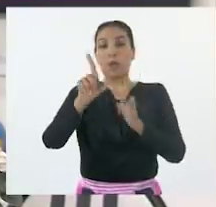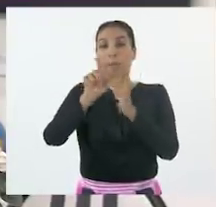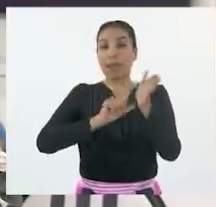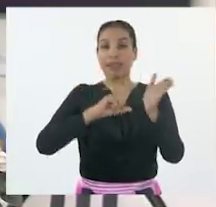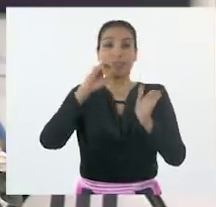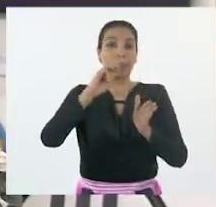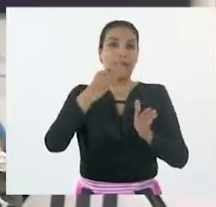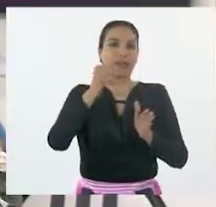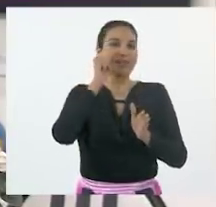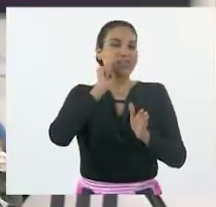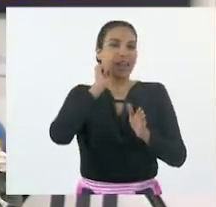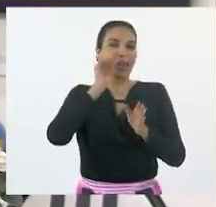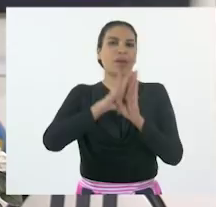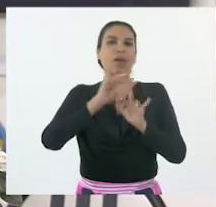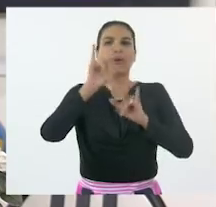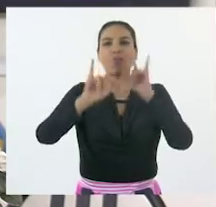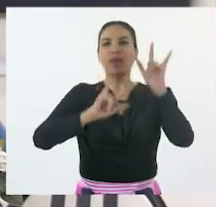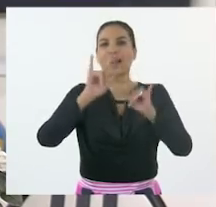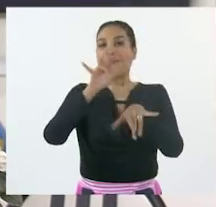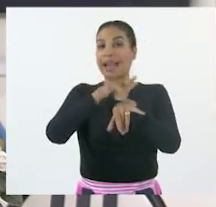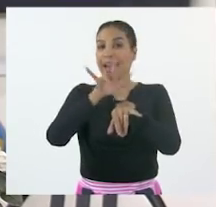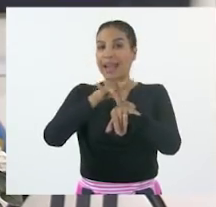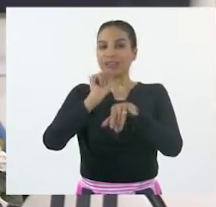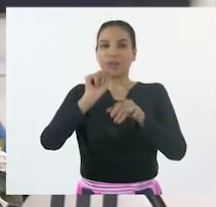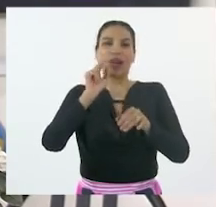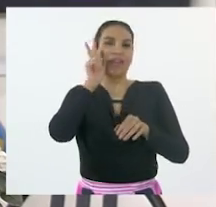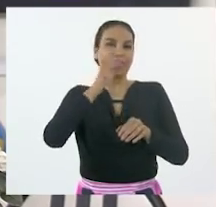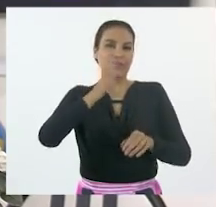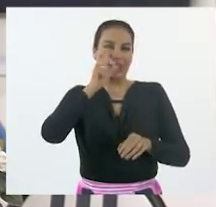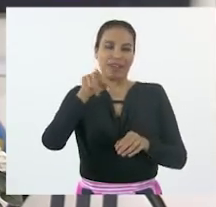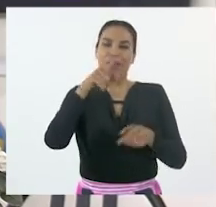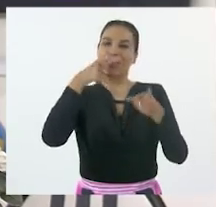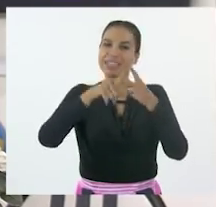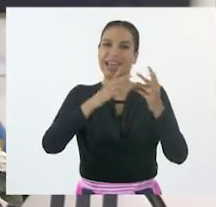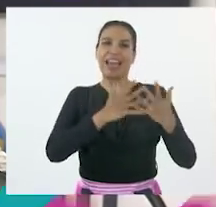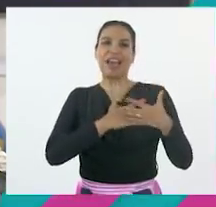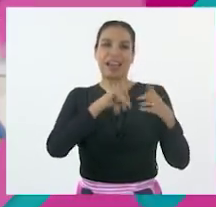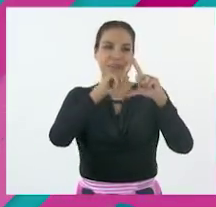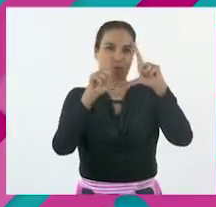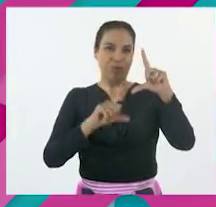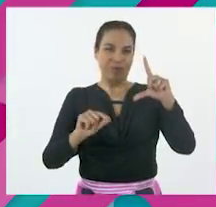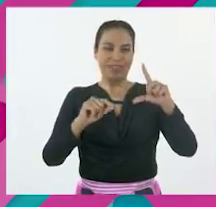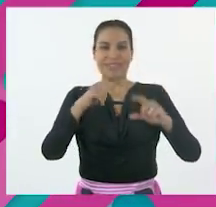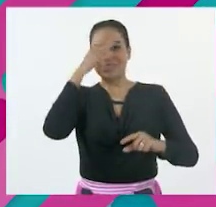queso y el vino. Continuamos en Aprendiendo a Amar a México.